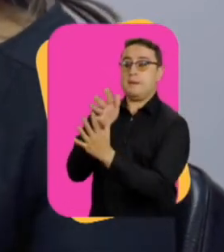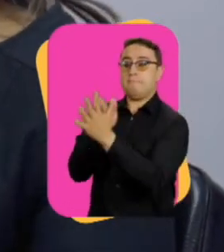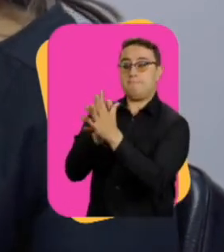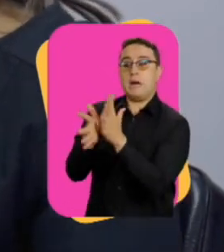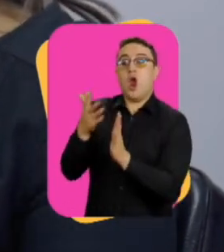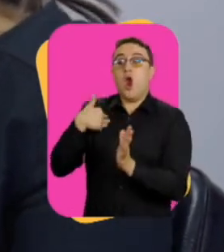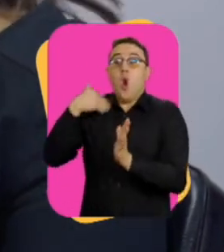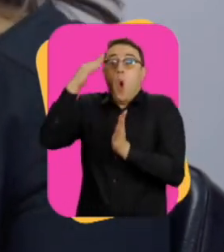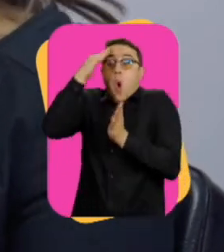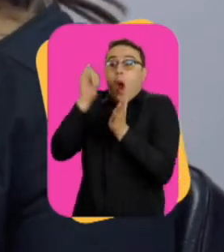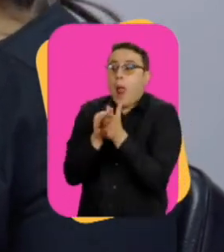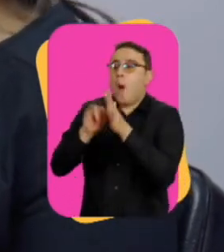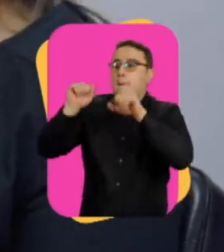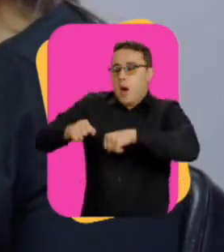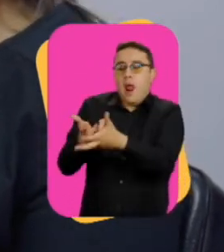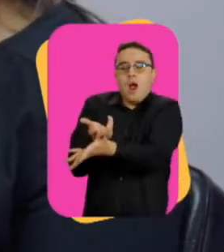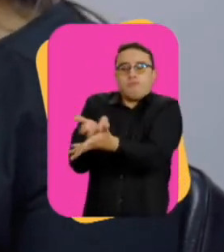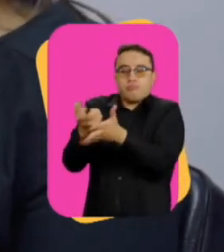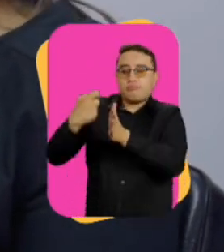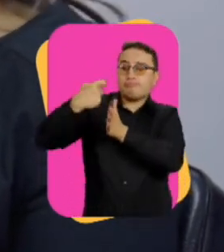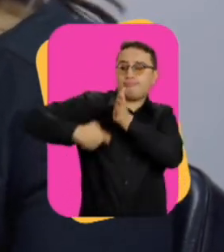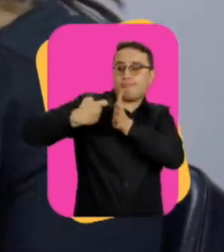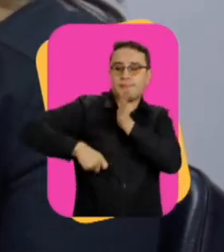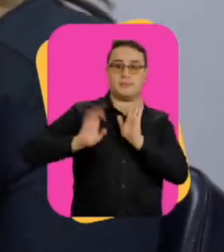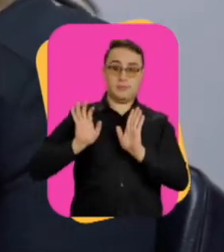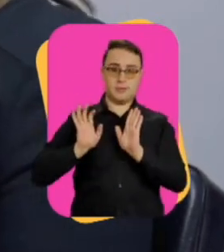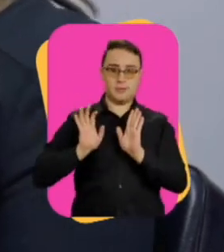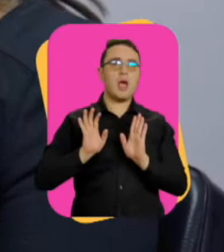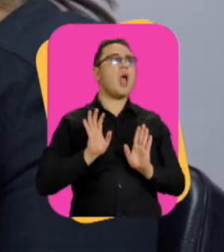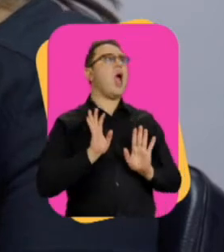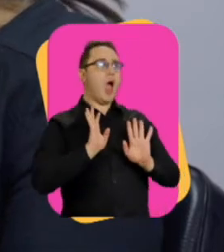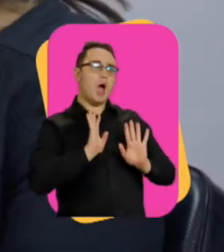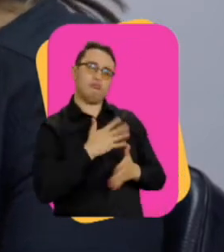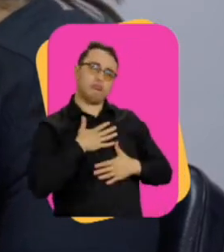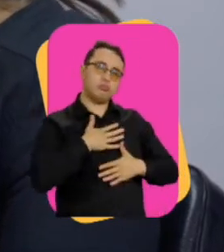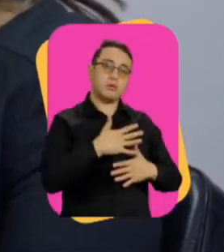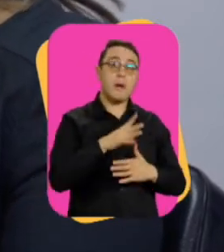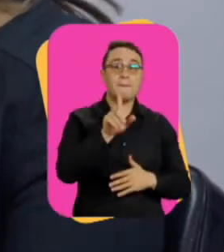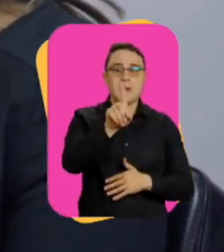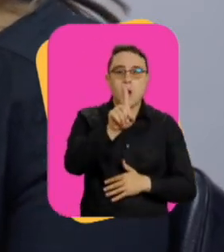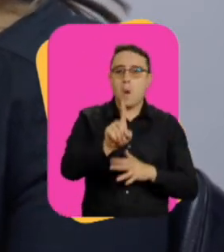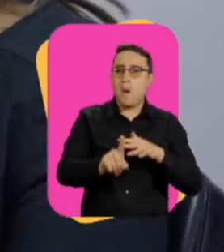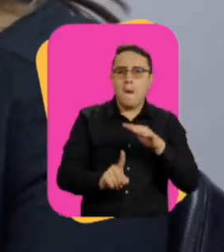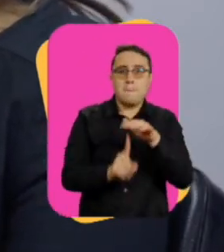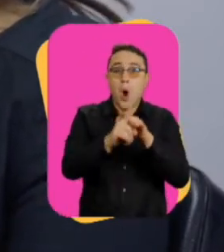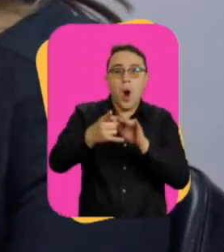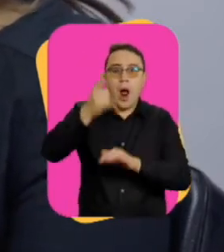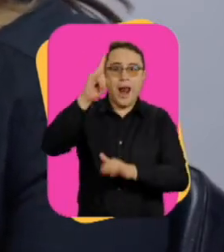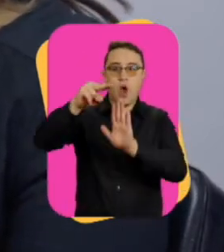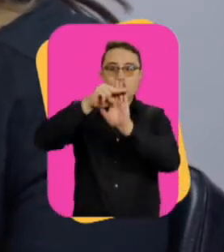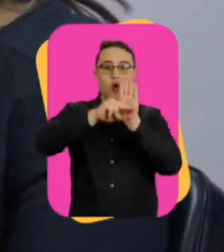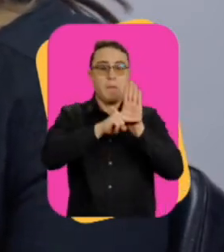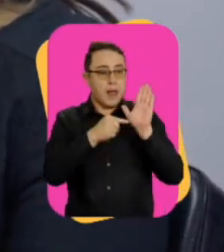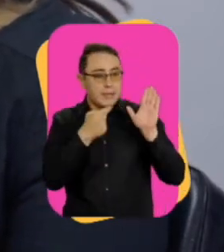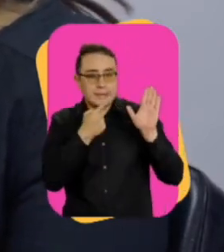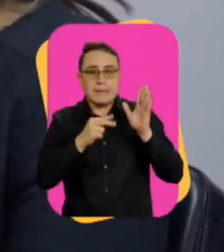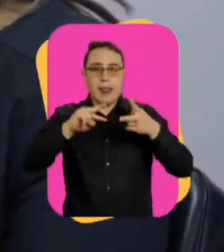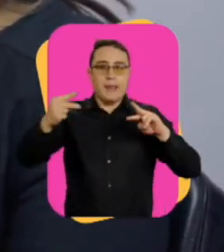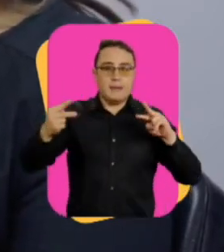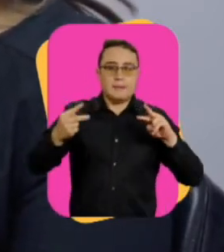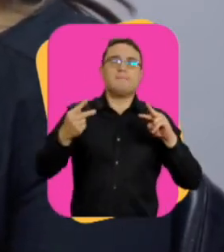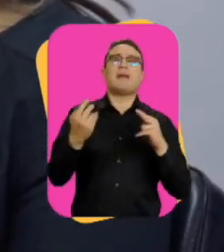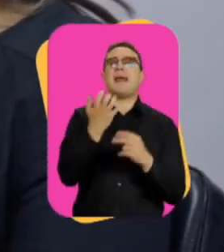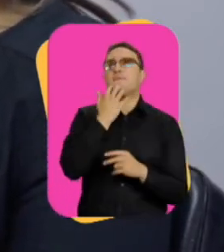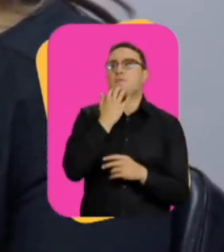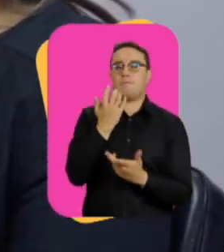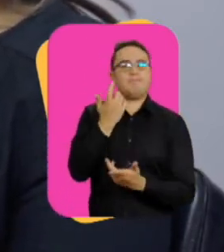puedes mejorar en eso. O sea, todo son recomendaciones. A no ser que haya algo normativo que yo te esté diciendo, ven, resulta que tú tienes